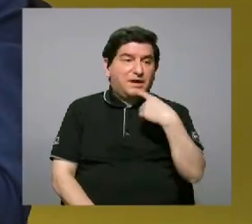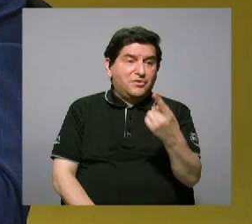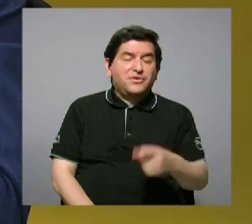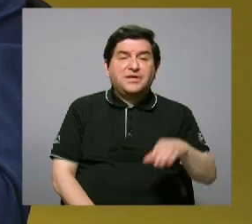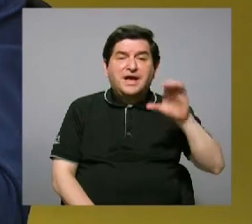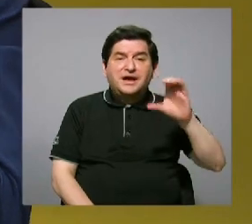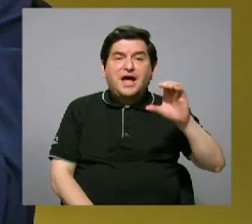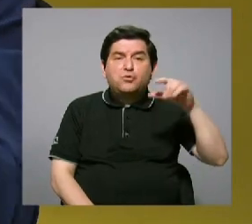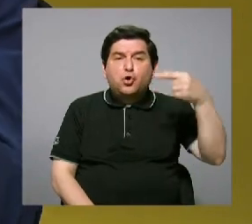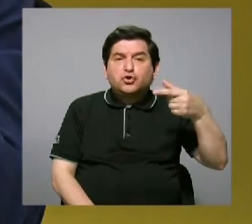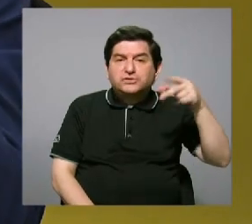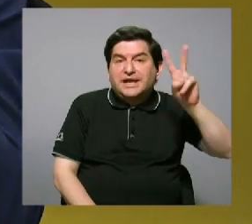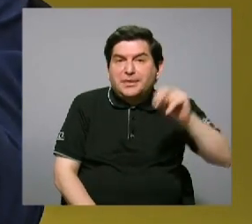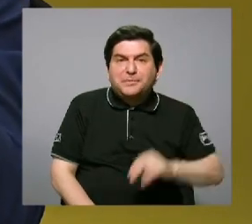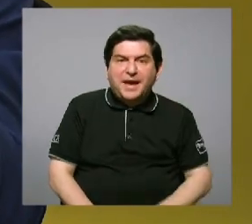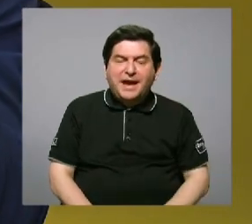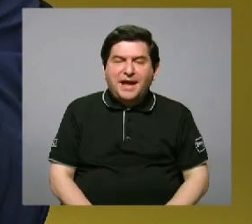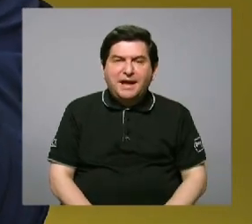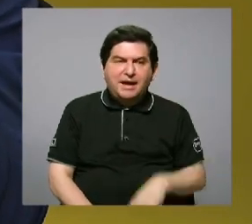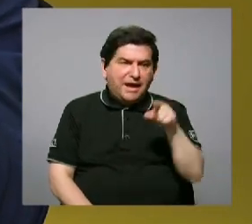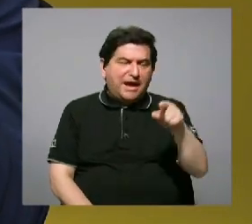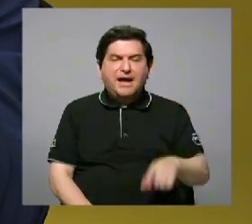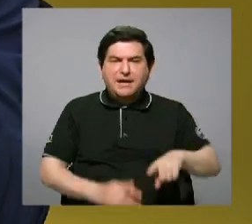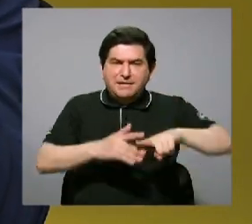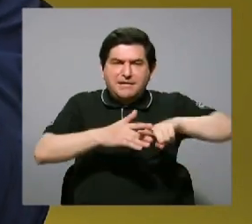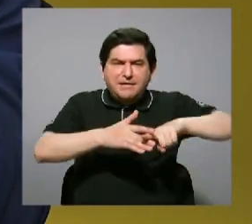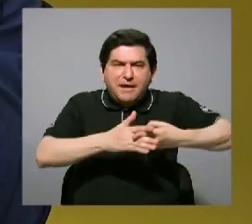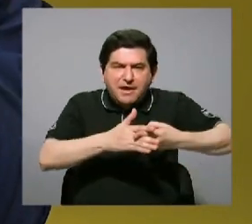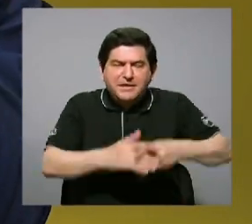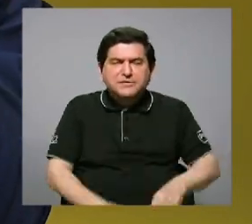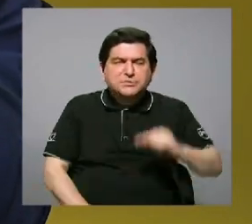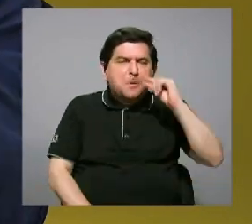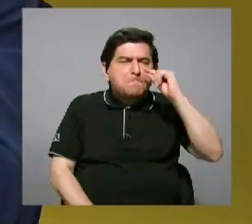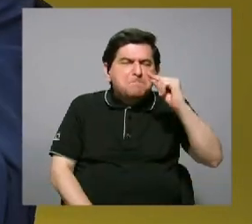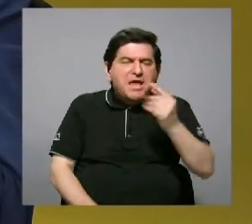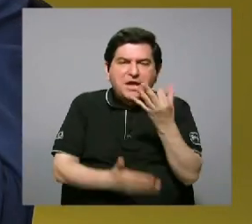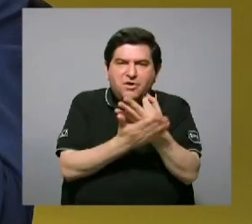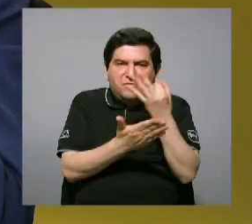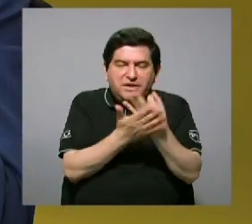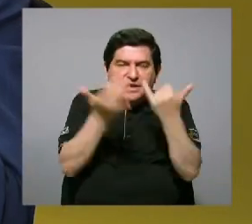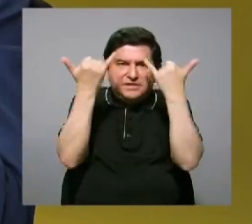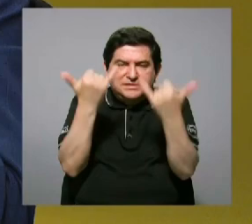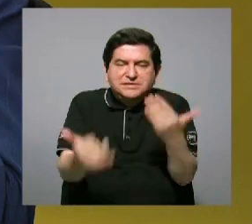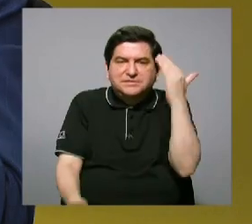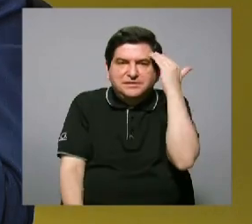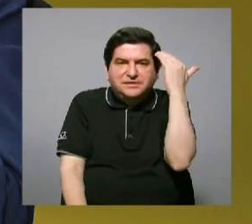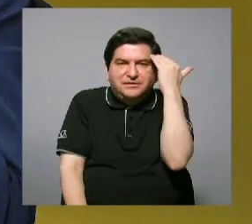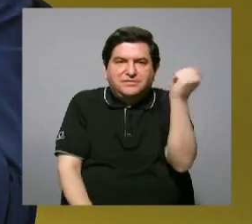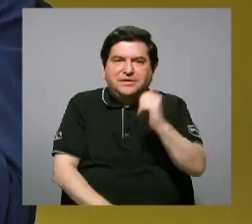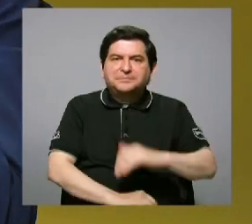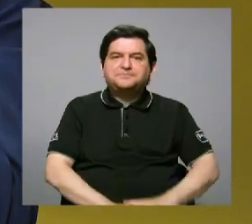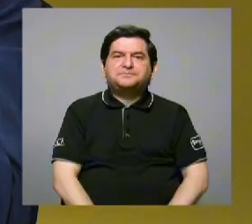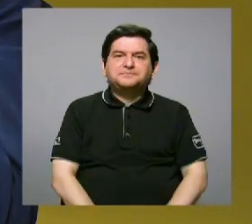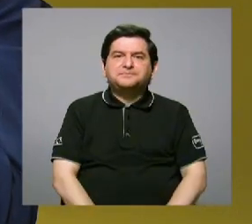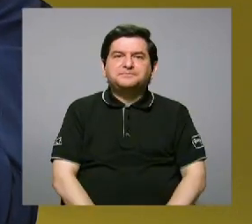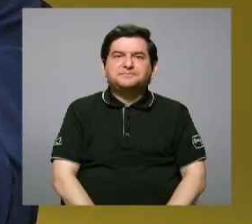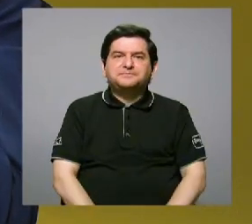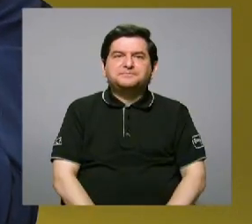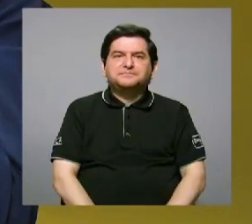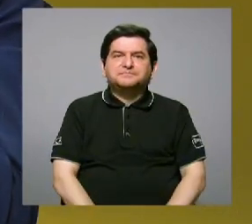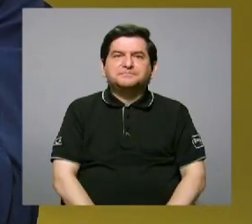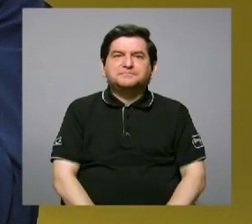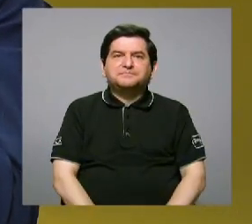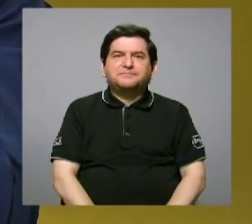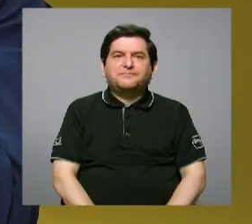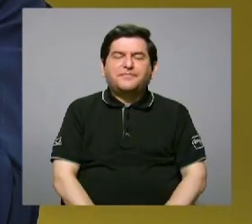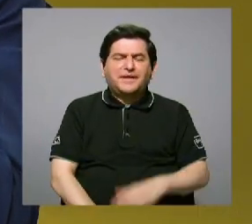Vega, en Bolivia nacieron, digamos, las microfinanzas que hoy en día conocemos. Entonces, claro, ha